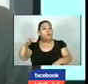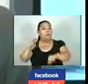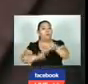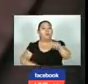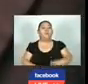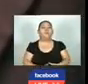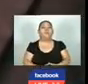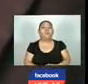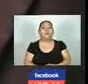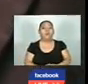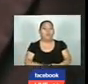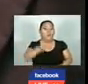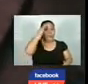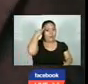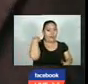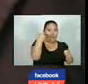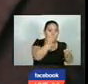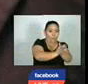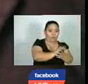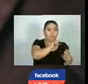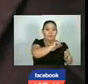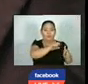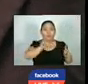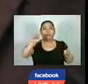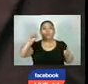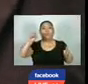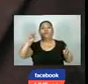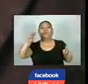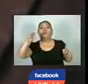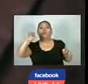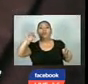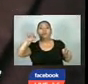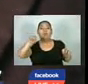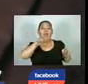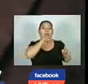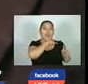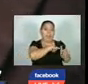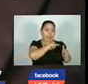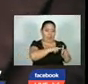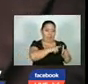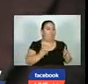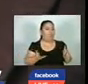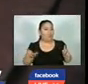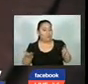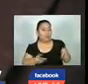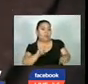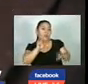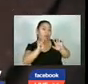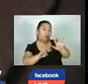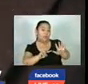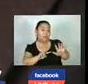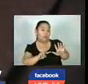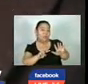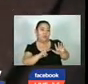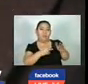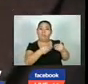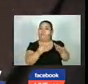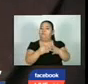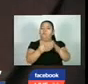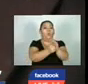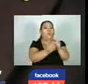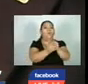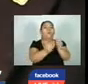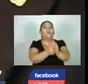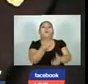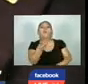A su cónyuge, señora Sonia Ernestina Paredes de González, se le reclaman siete irregularidades por